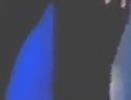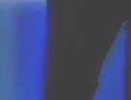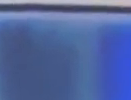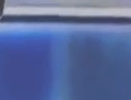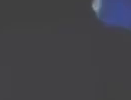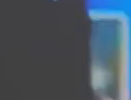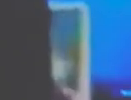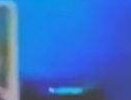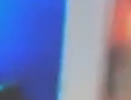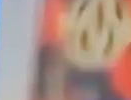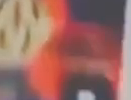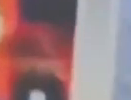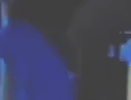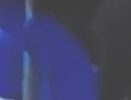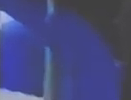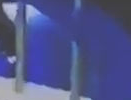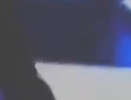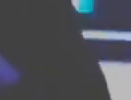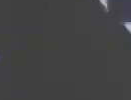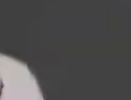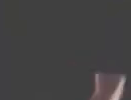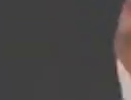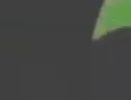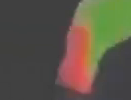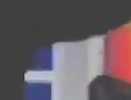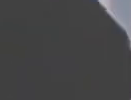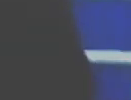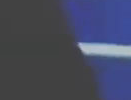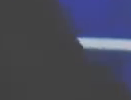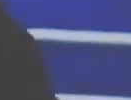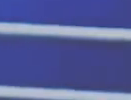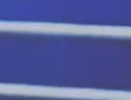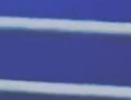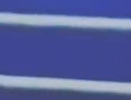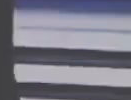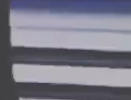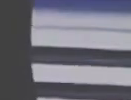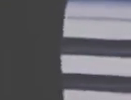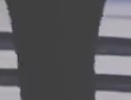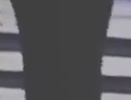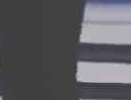Que a través de las redes se da el lujo de decirme